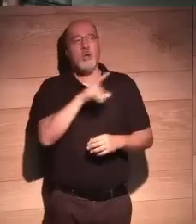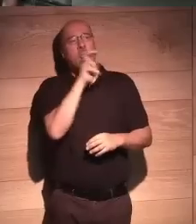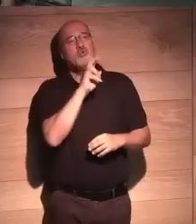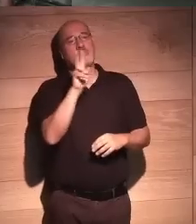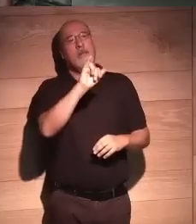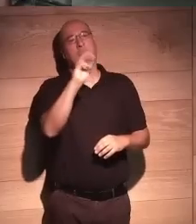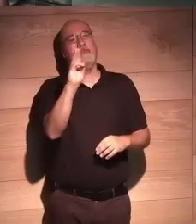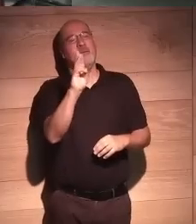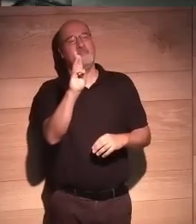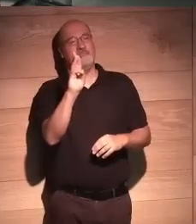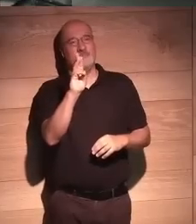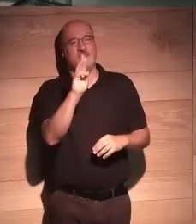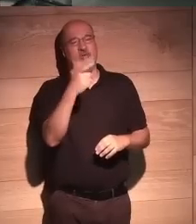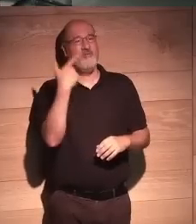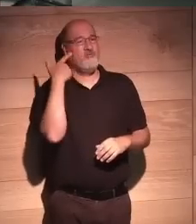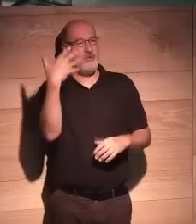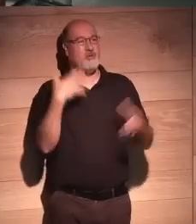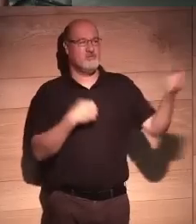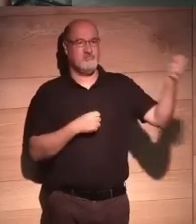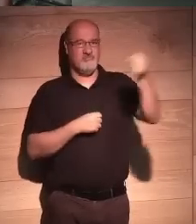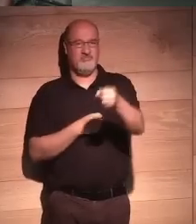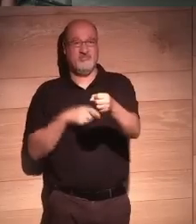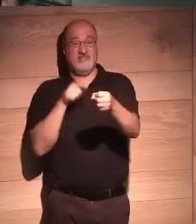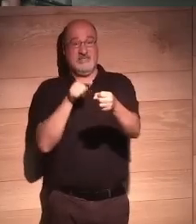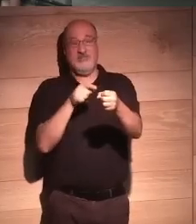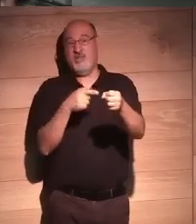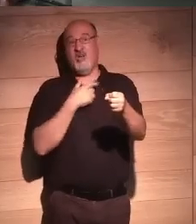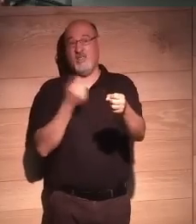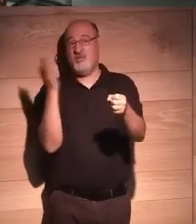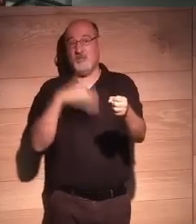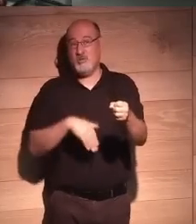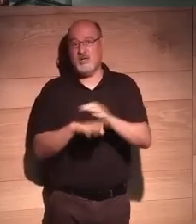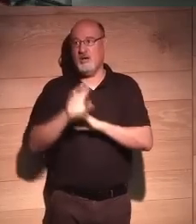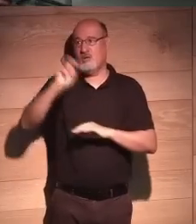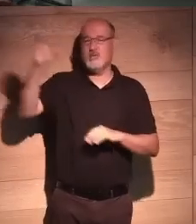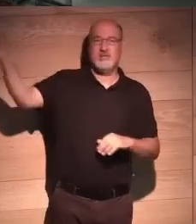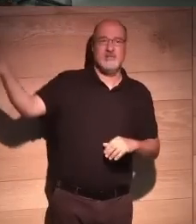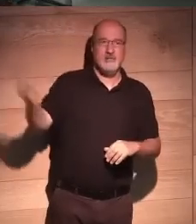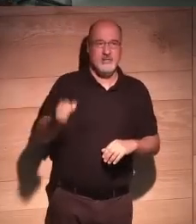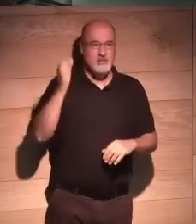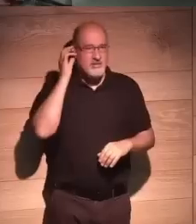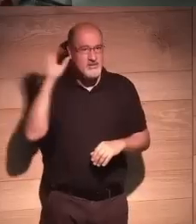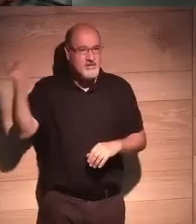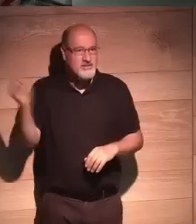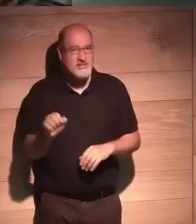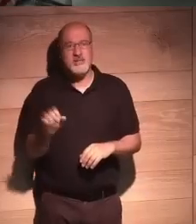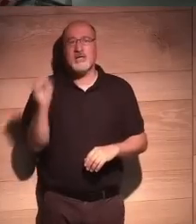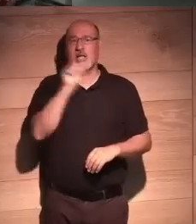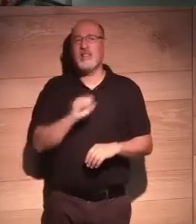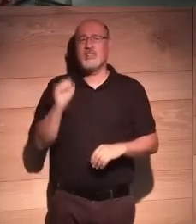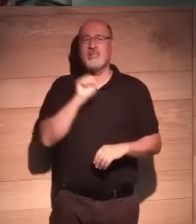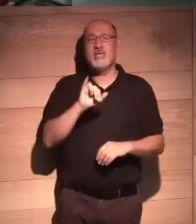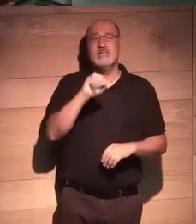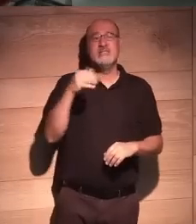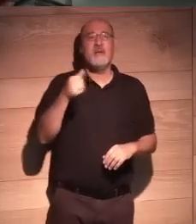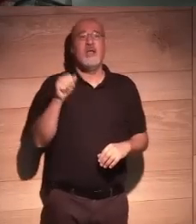VIPs. Los anónimos ya lo tienen. Entonces, y a los VIPs ya tampoco hacen gracia, y hay que llevar a la pobre muchacha esta, bueno, estaba la señora esta, Isabel, y